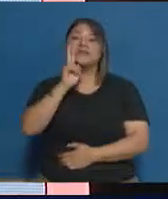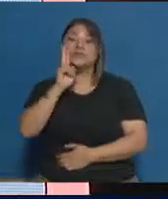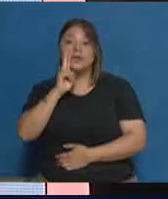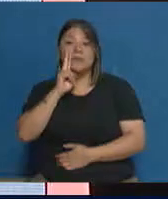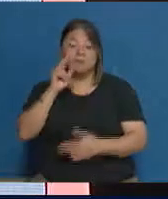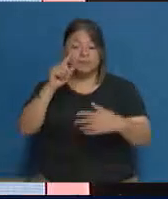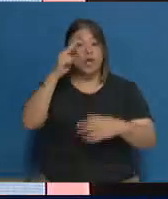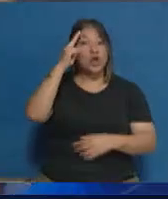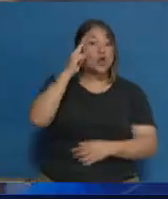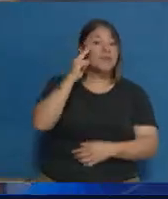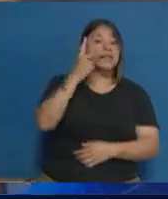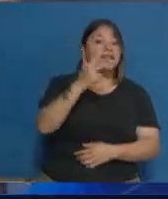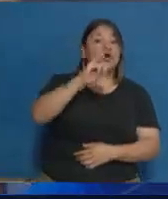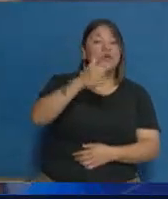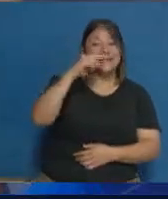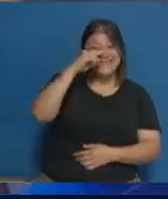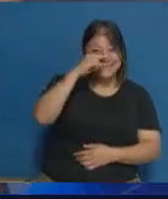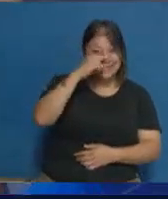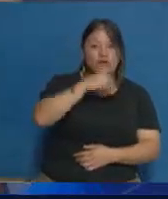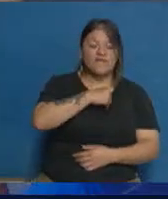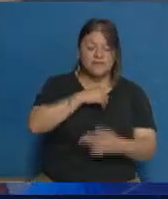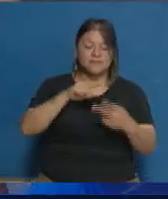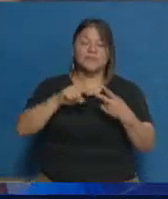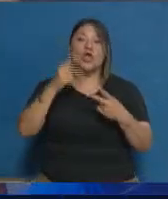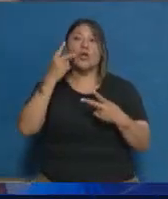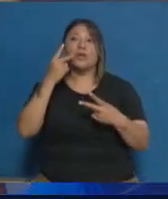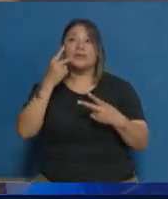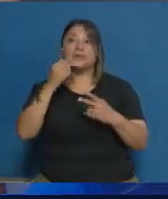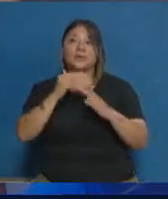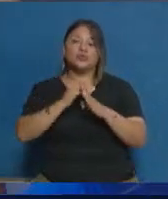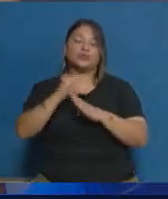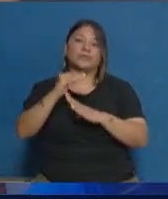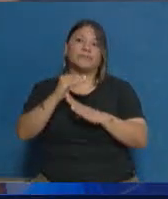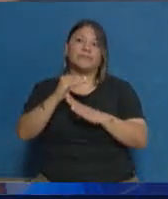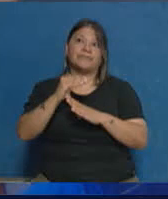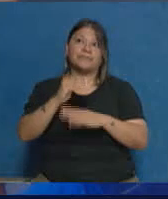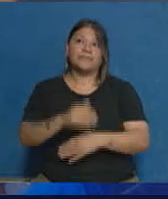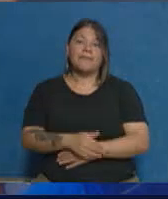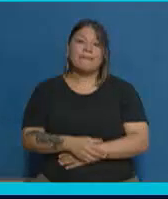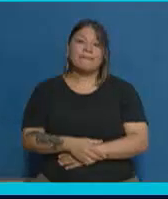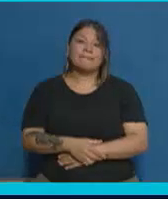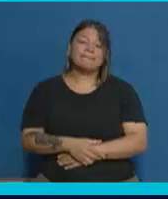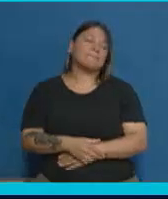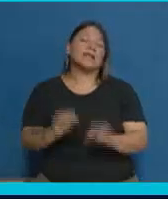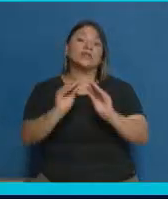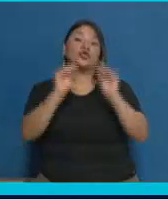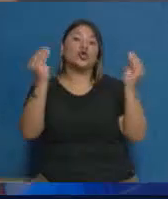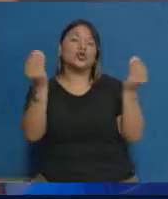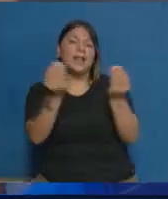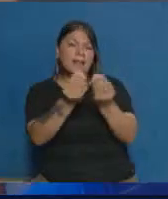93,7 puntos. En el 2020, 86,9. O sea, sobre la encuesta que se realiza, sobre esa muestra que se toma,